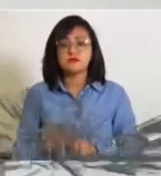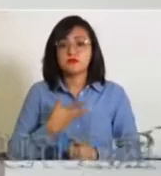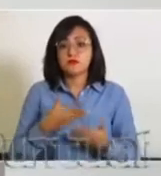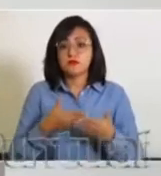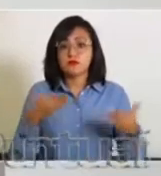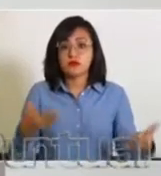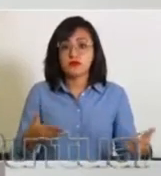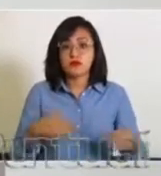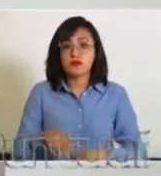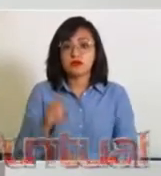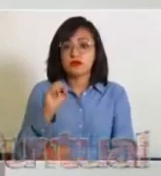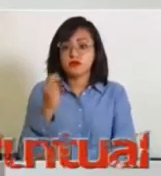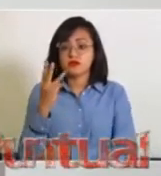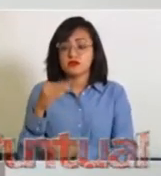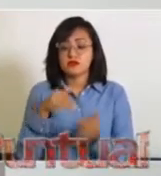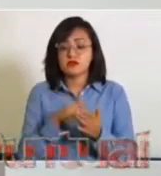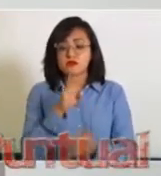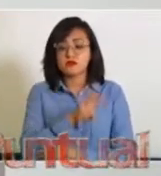Tenemos hasta el momento